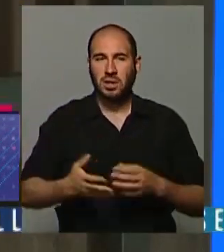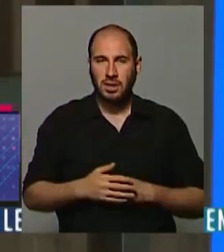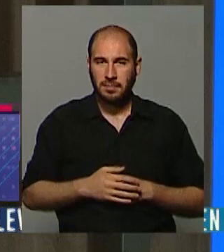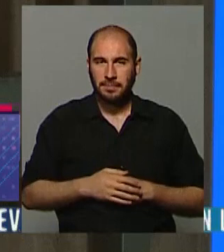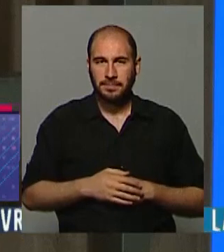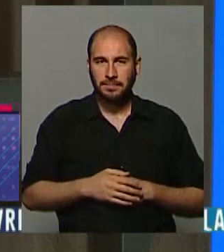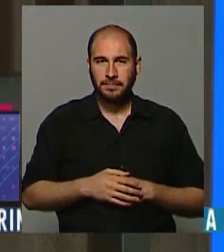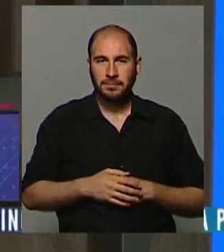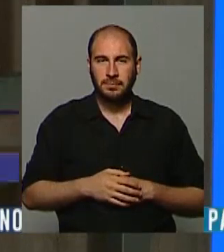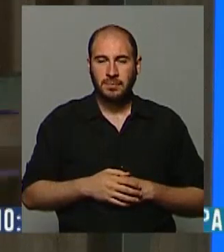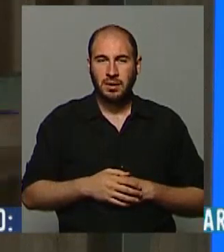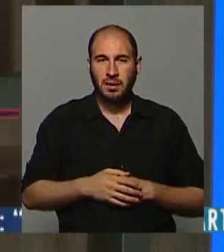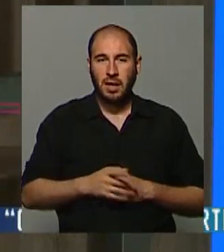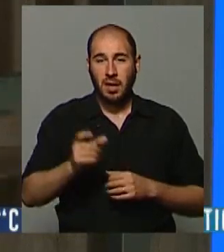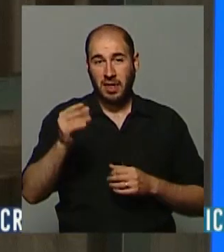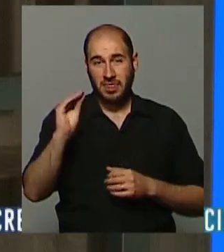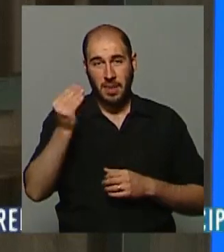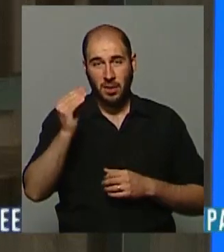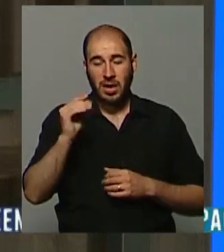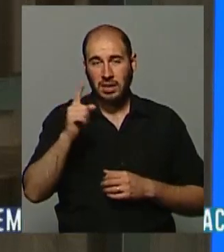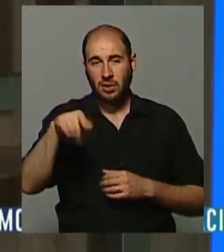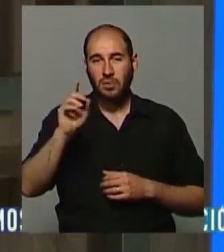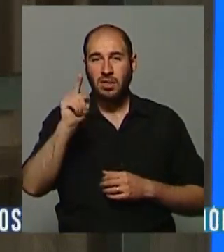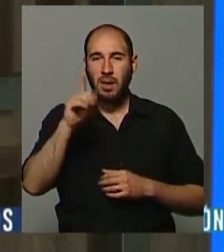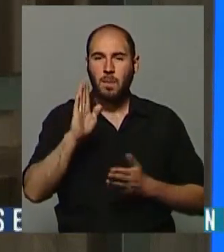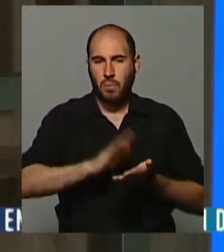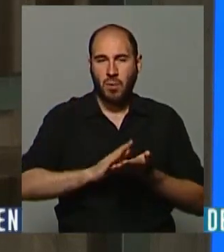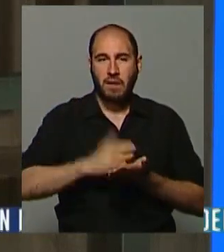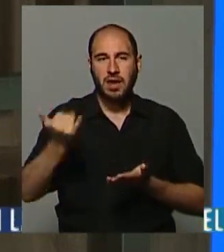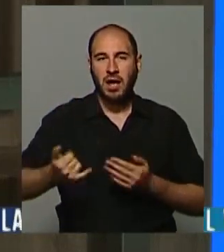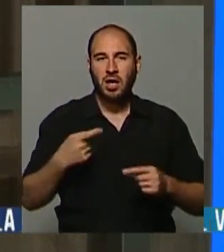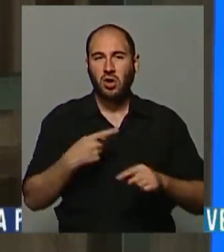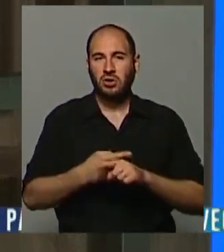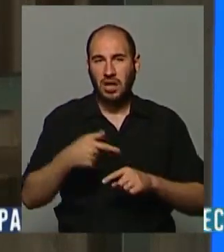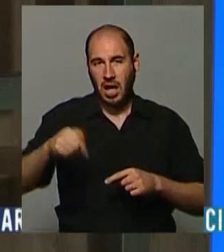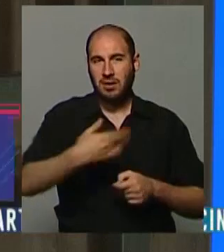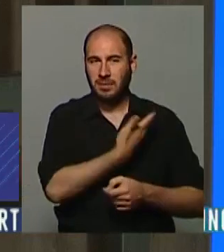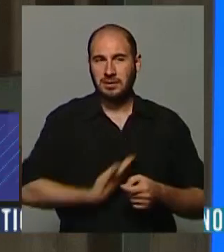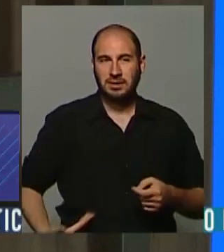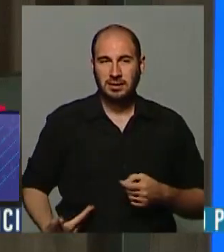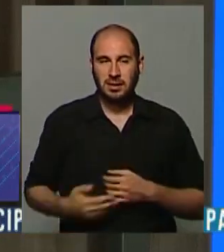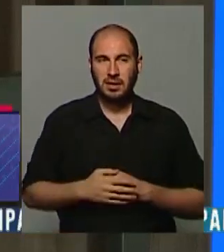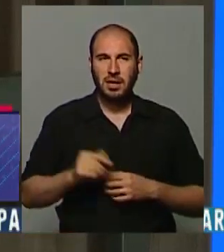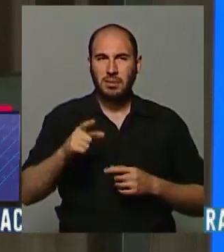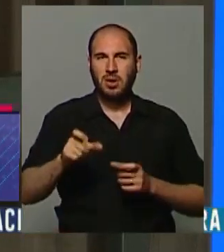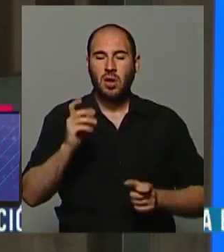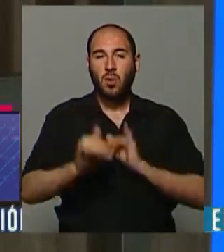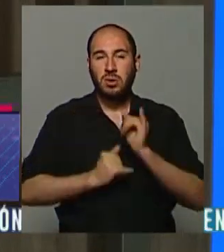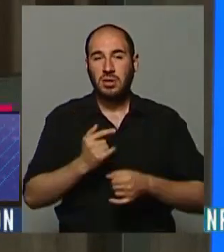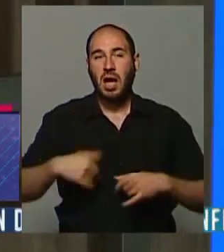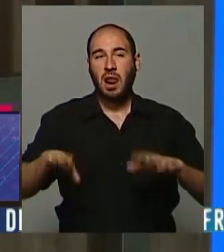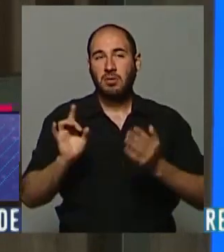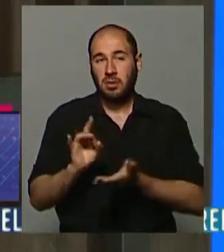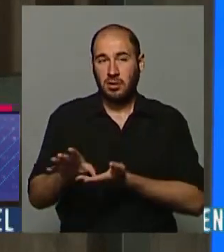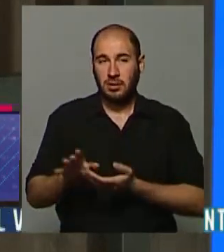decir que los demócratas aseguran que tienen pruebas contra el actual presidente y muchos hablan de posibilidad de